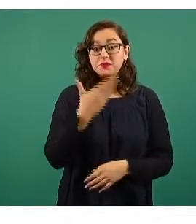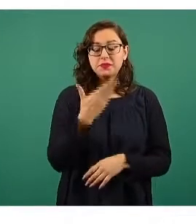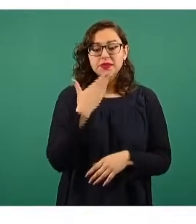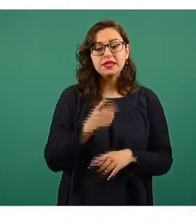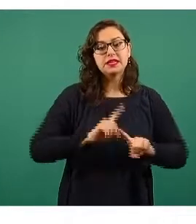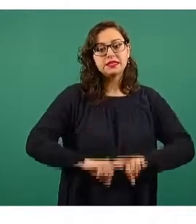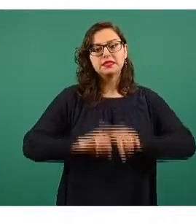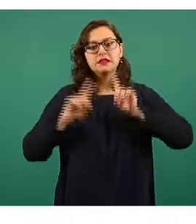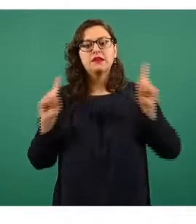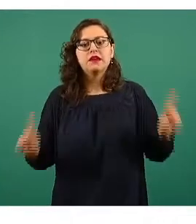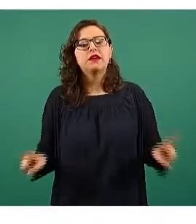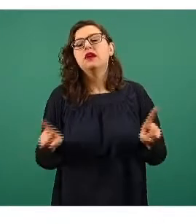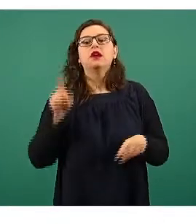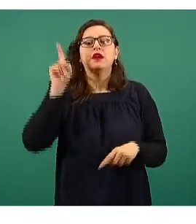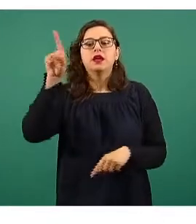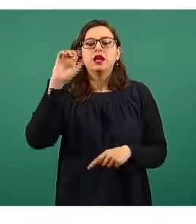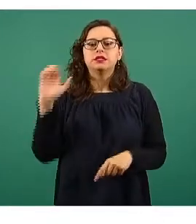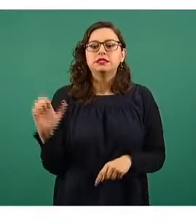en Chihuahua,